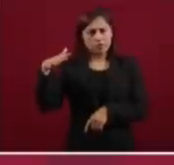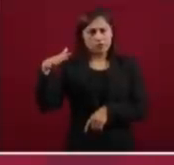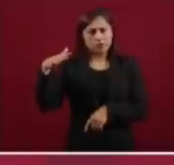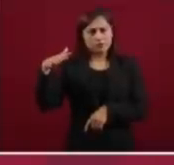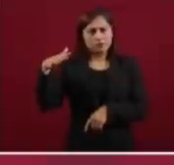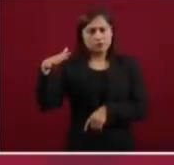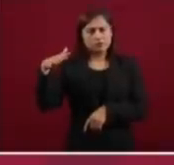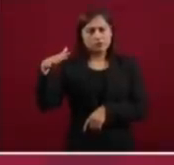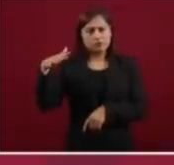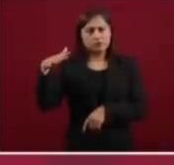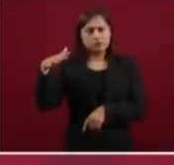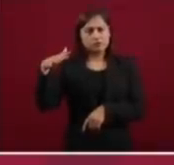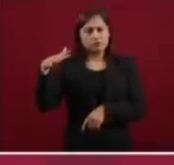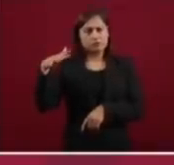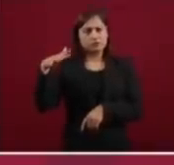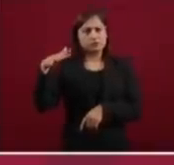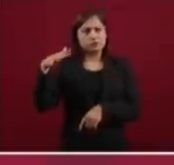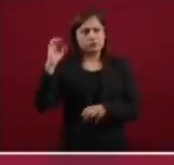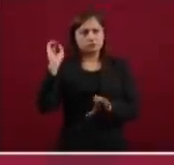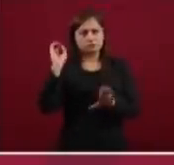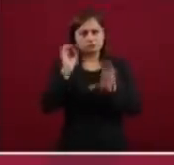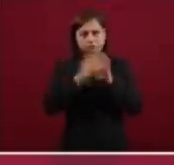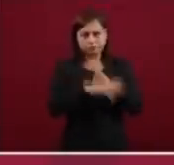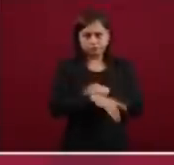obteniendo sus